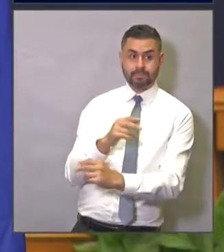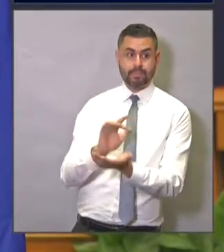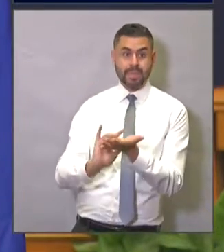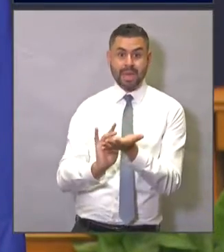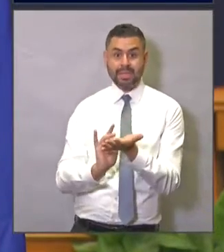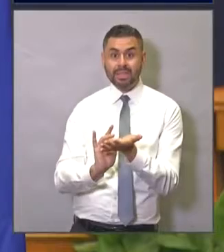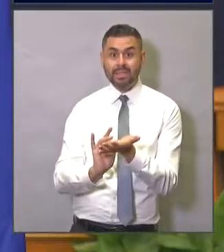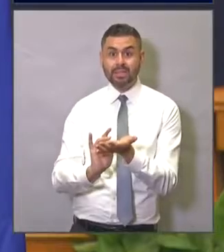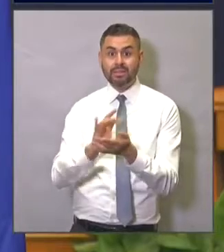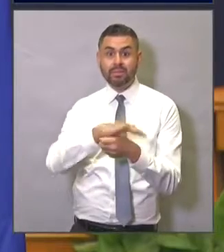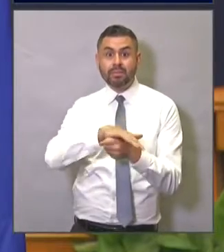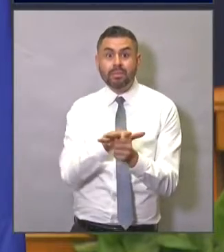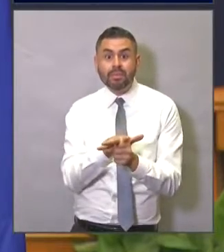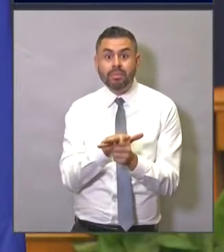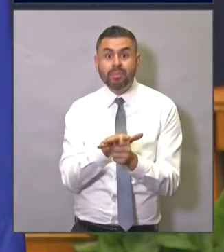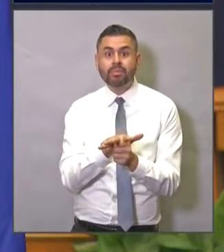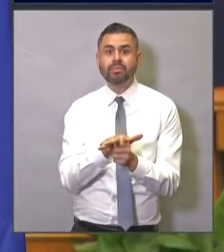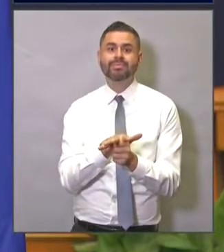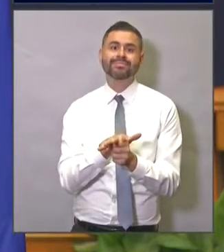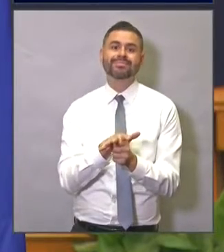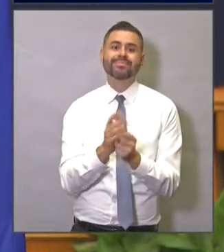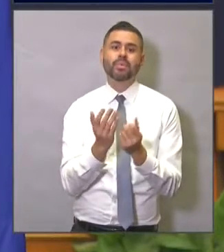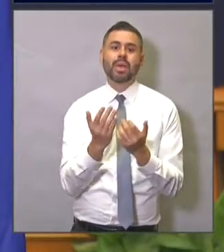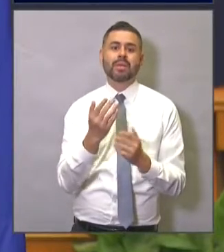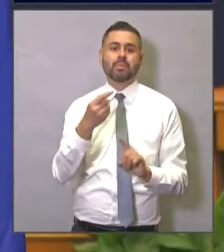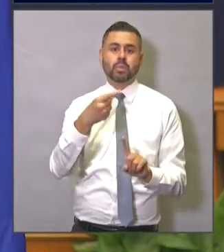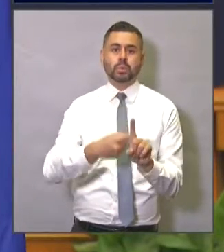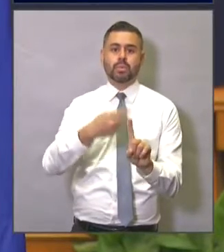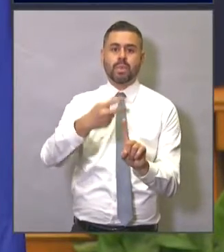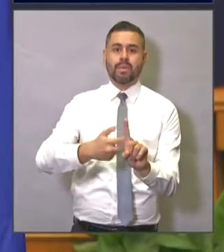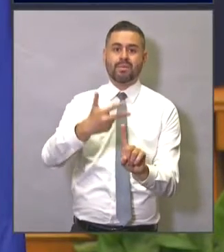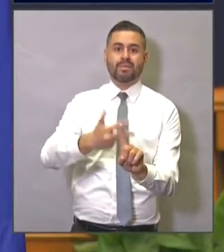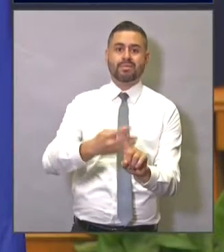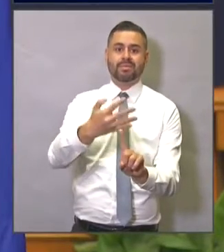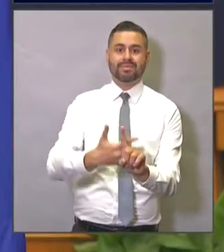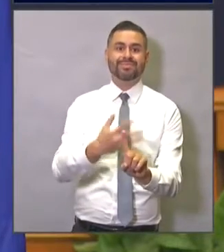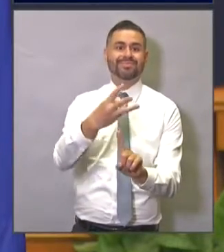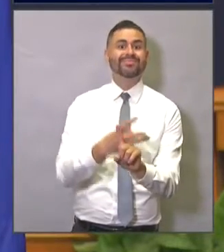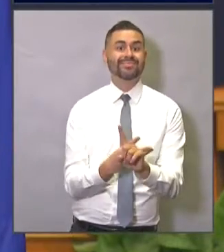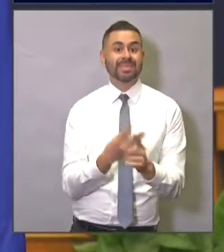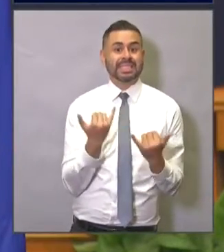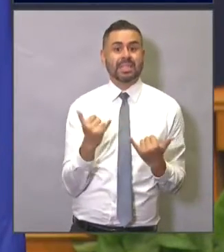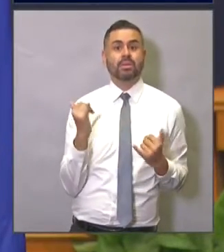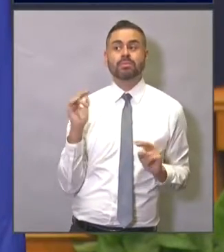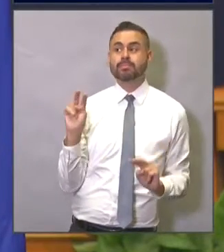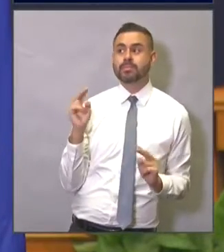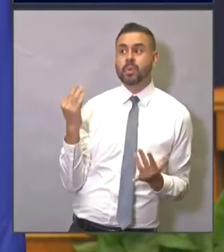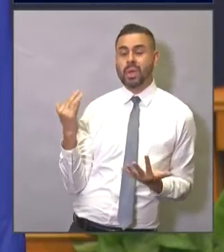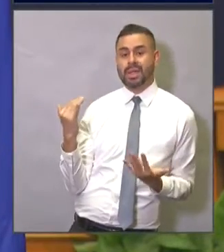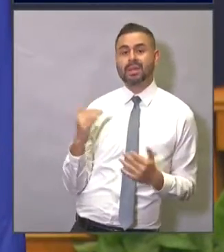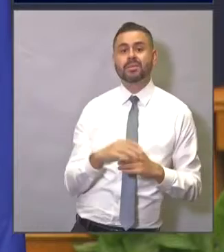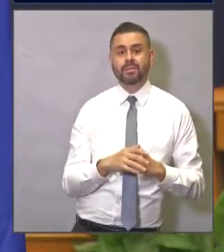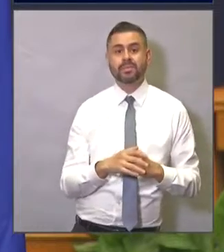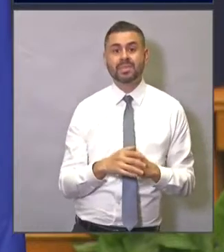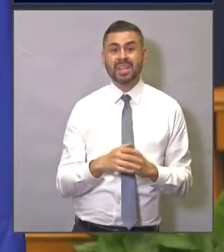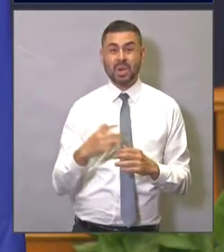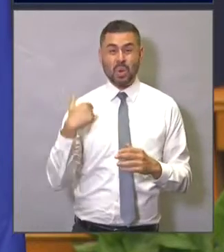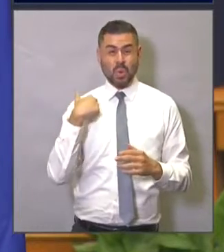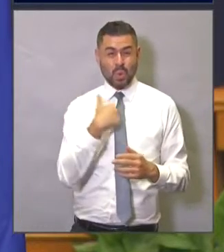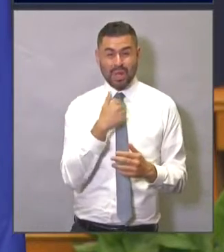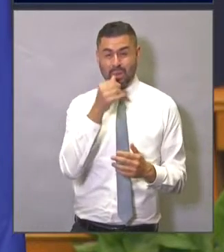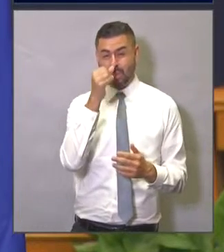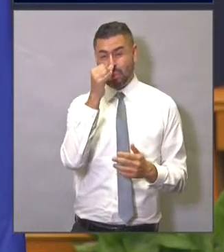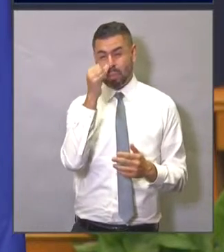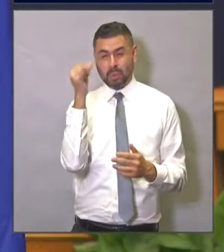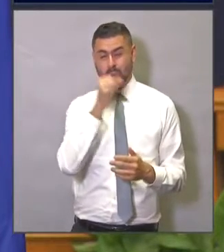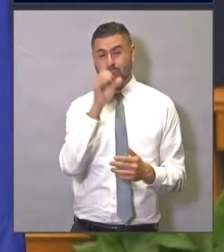de personas que lo necesitan. Recuerda que este domingo rompimos nuestro récord diario de